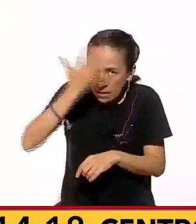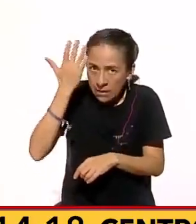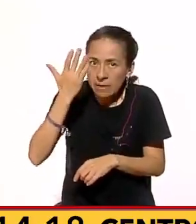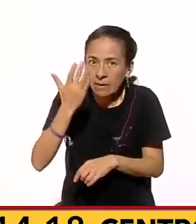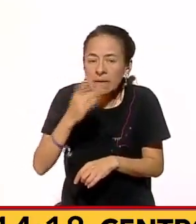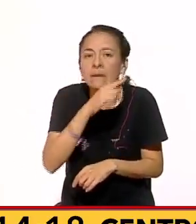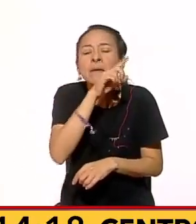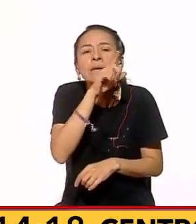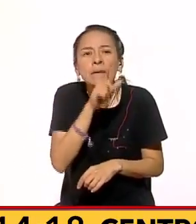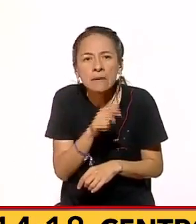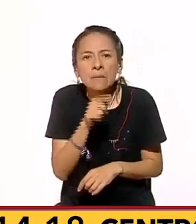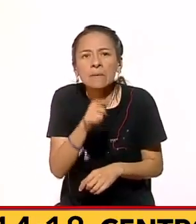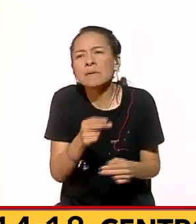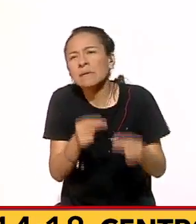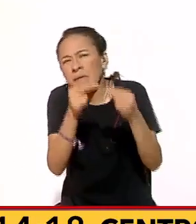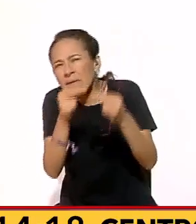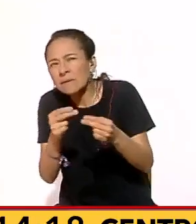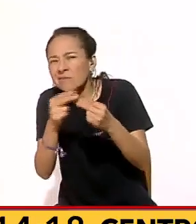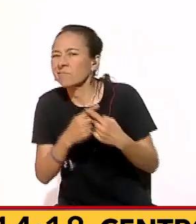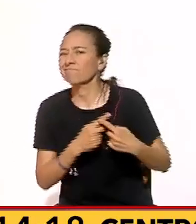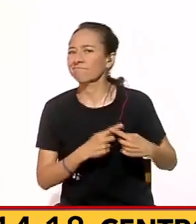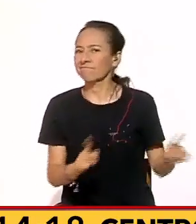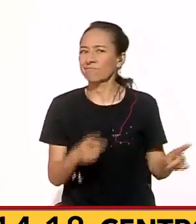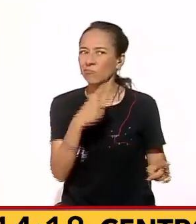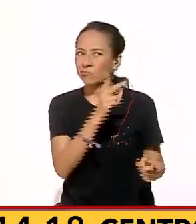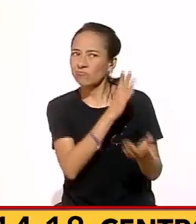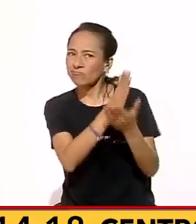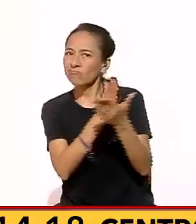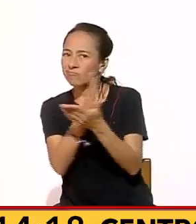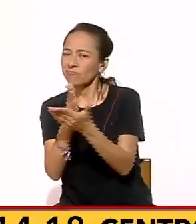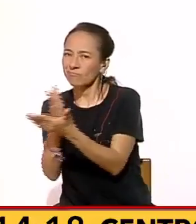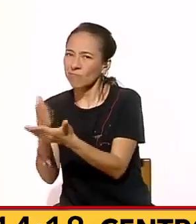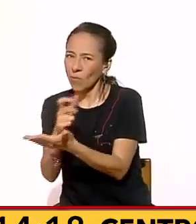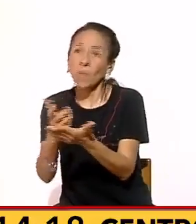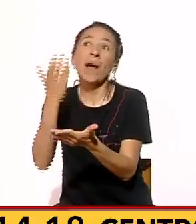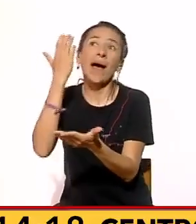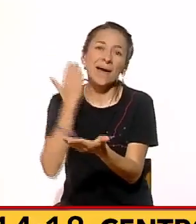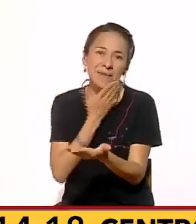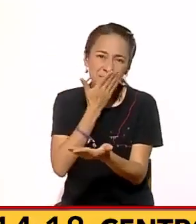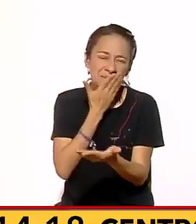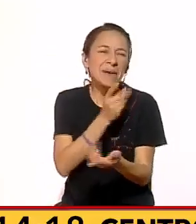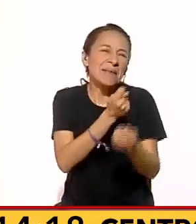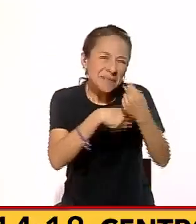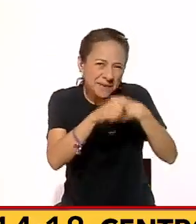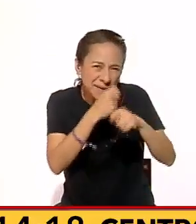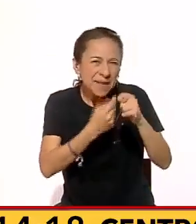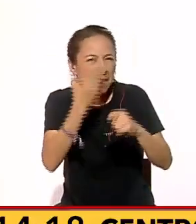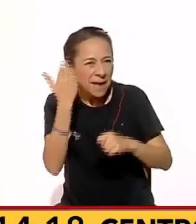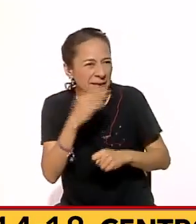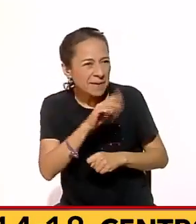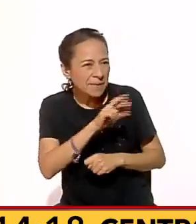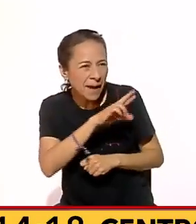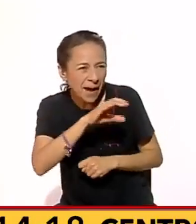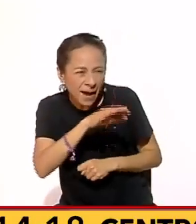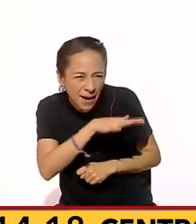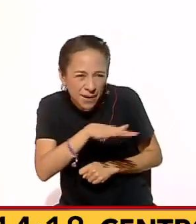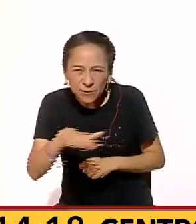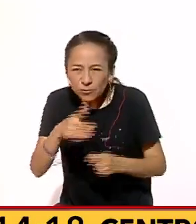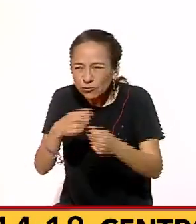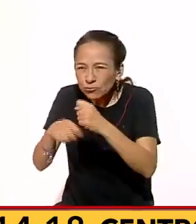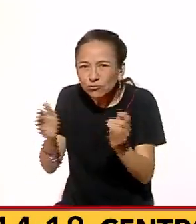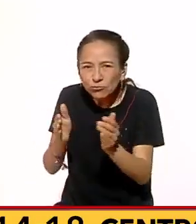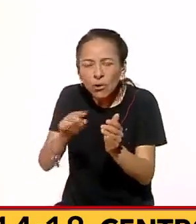tipo diferente de locales comerciales. Es decir, es el tránsito de las tiendas de barrio a las plazas comerciales o a